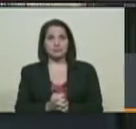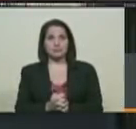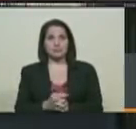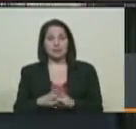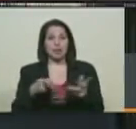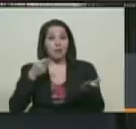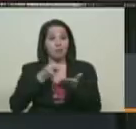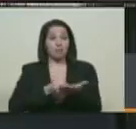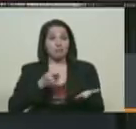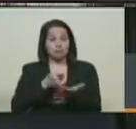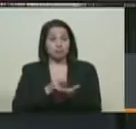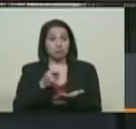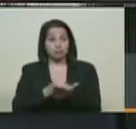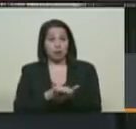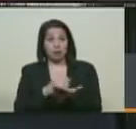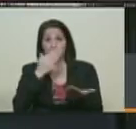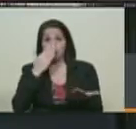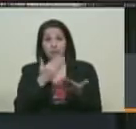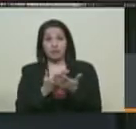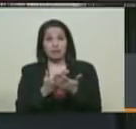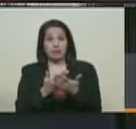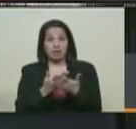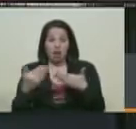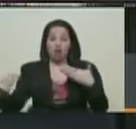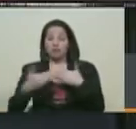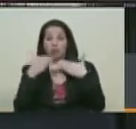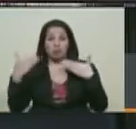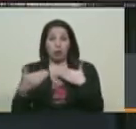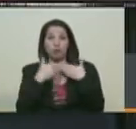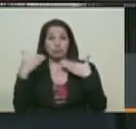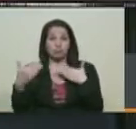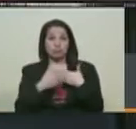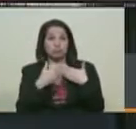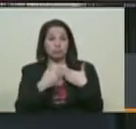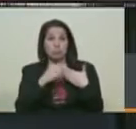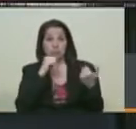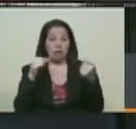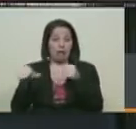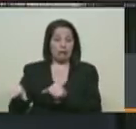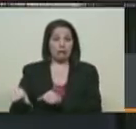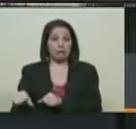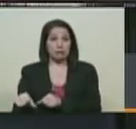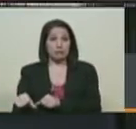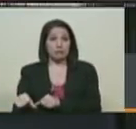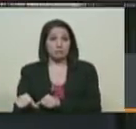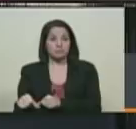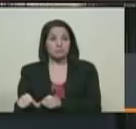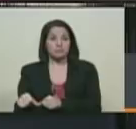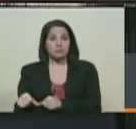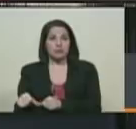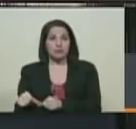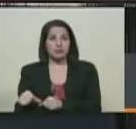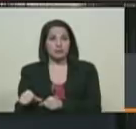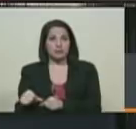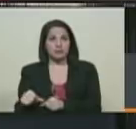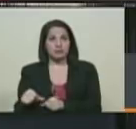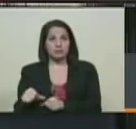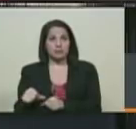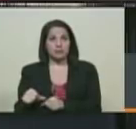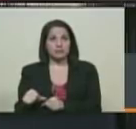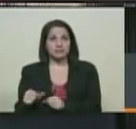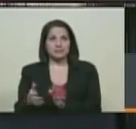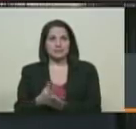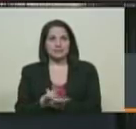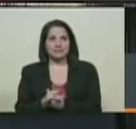monetaria del país, frente a las arremetidas criminales del imperialismo